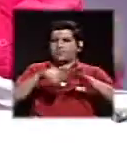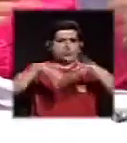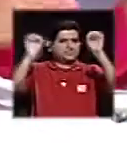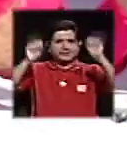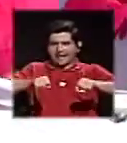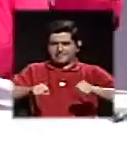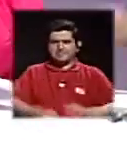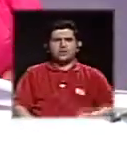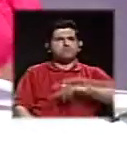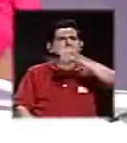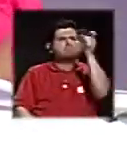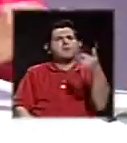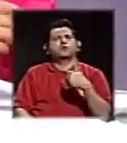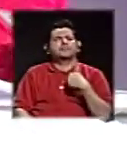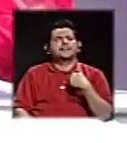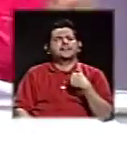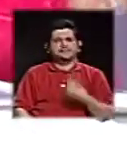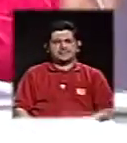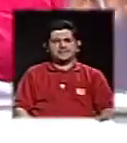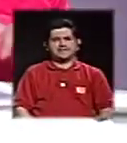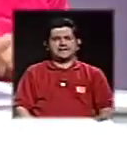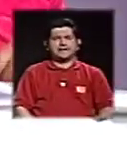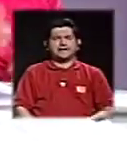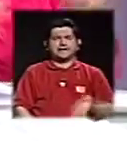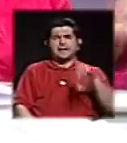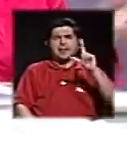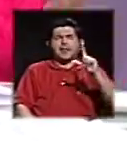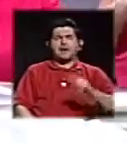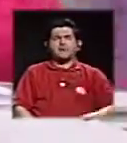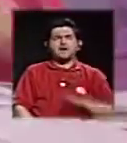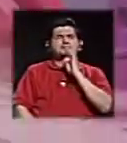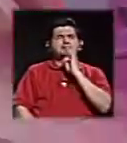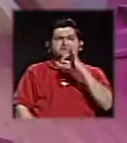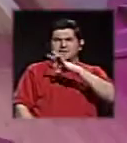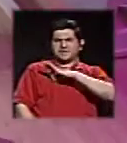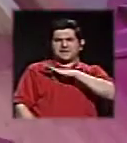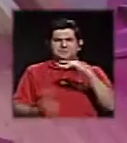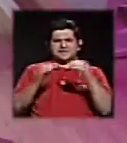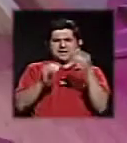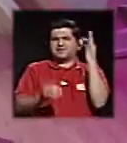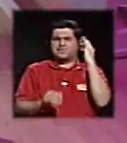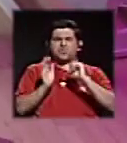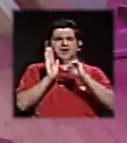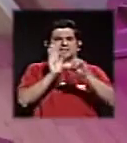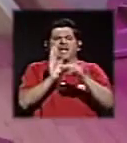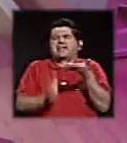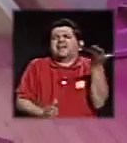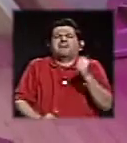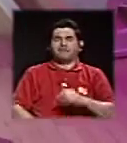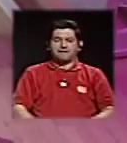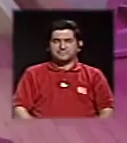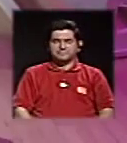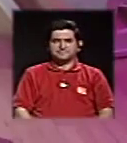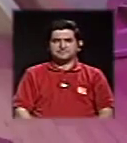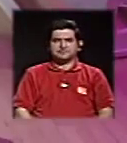sistema aquí hay una pregunta que nos agradó la hora activas que nos dicen que beneficia que haya más mujeres en la asamblea legislativa